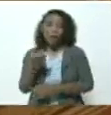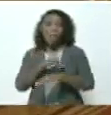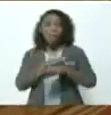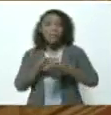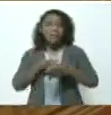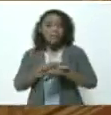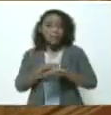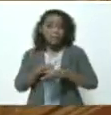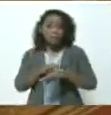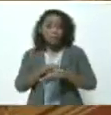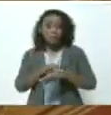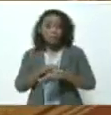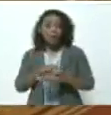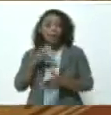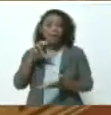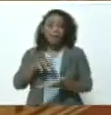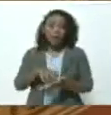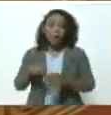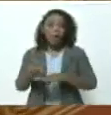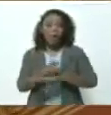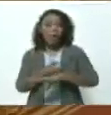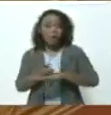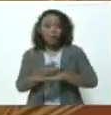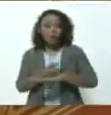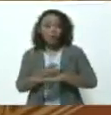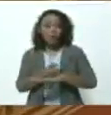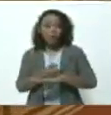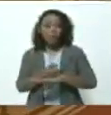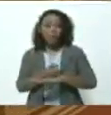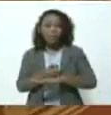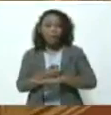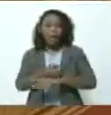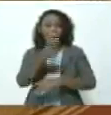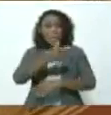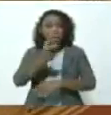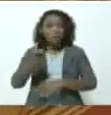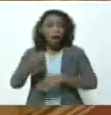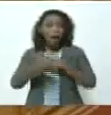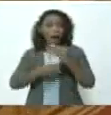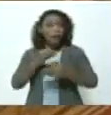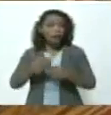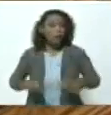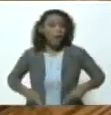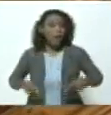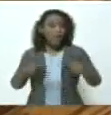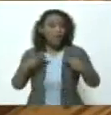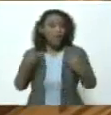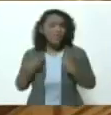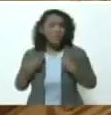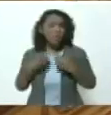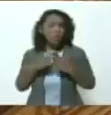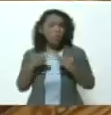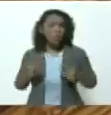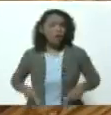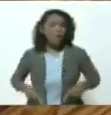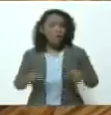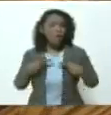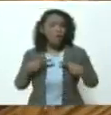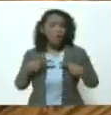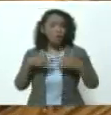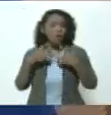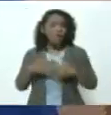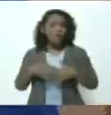ministros, el Estado, el gobierno, la gente que ha hecho vida y ha vivido toda su vida de una